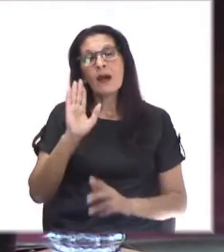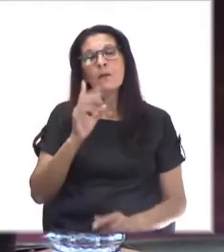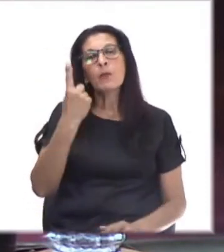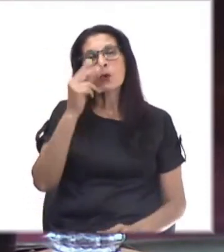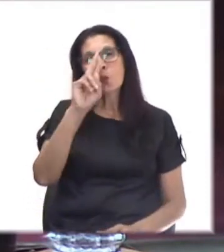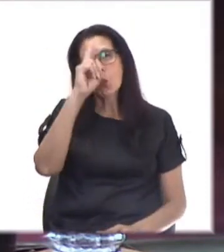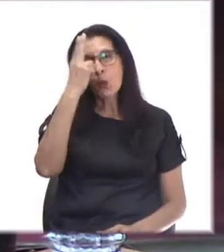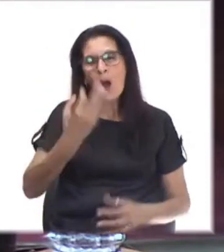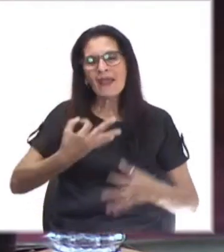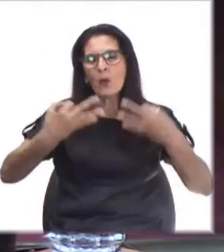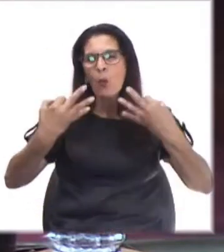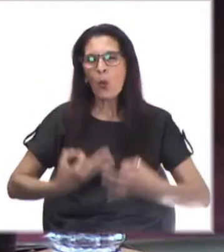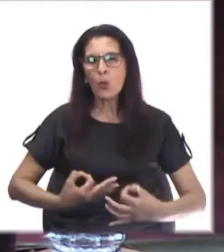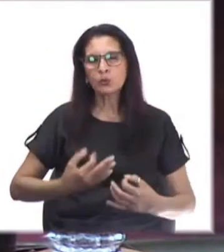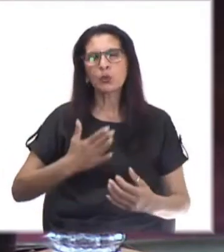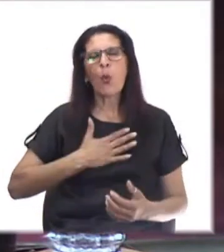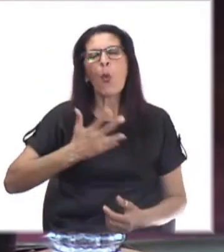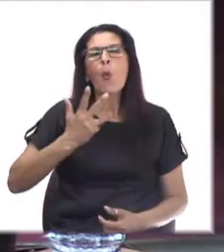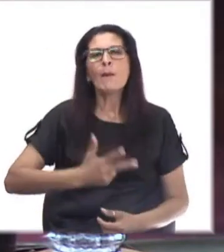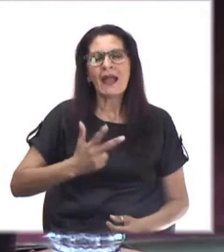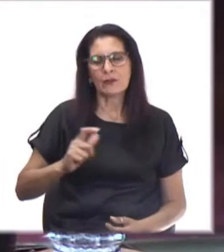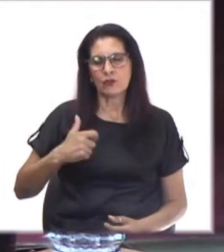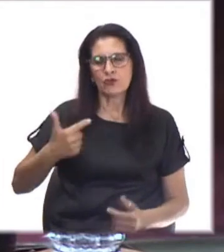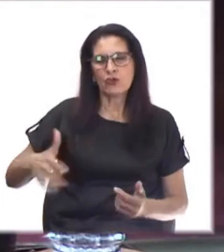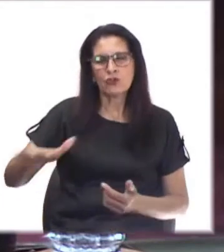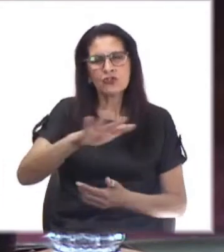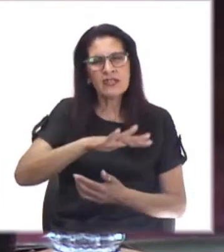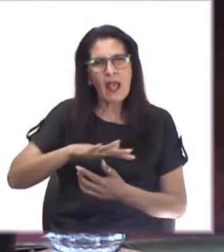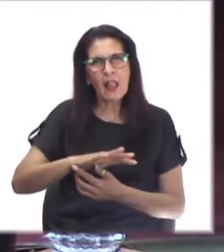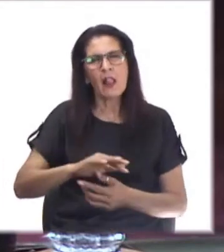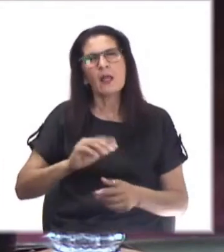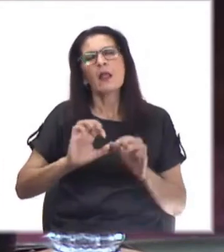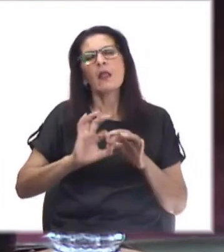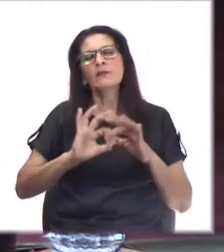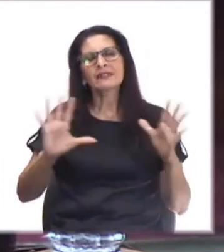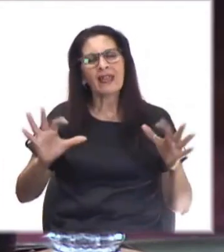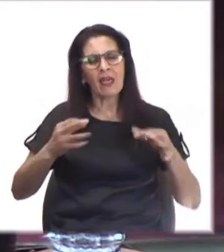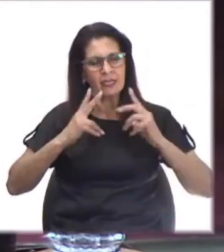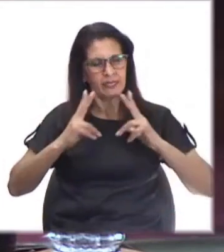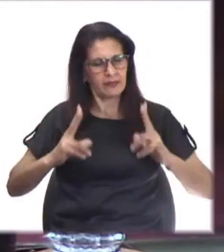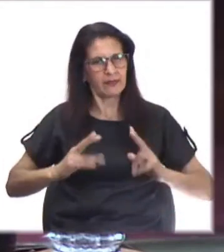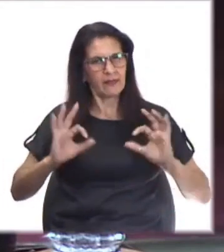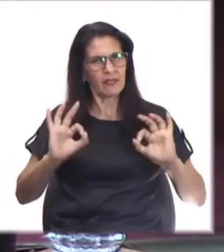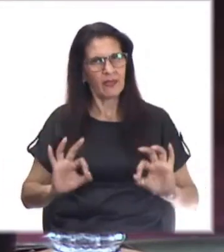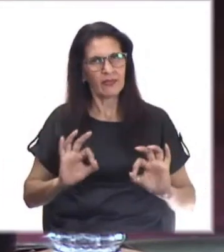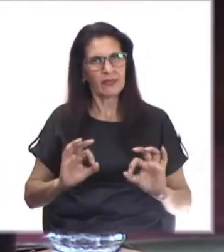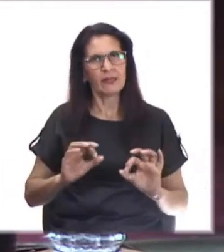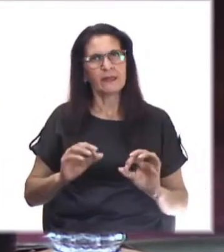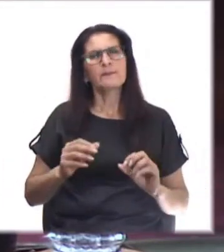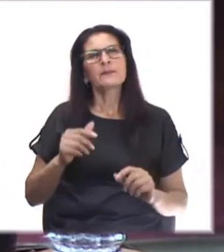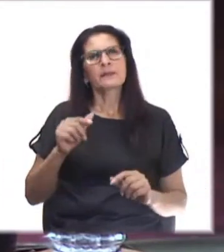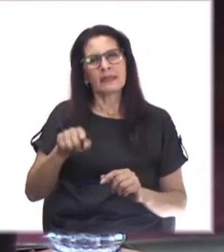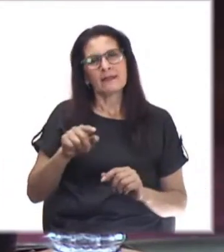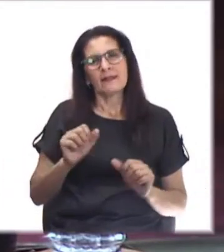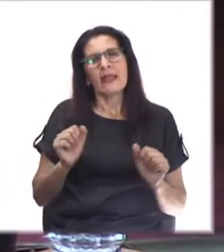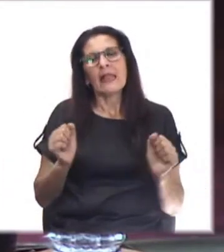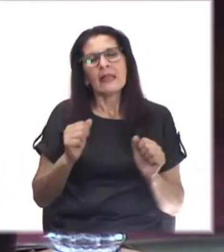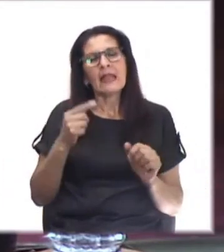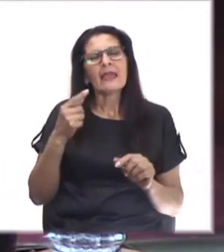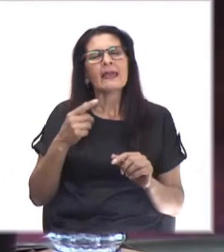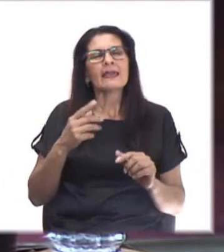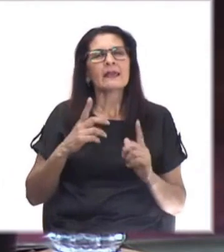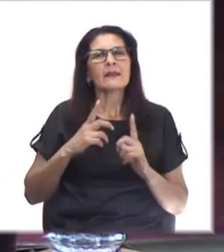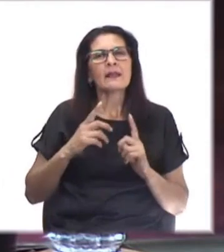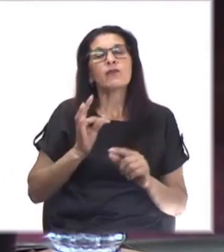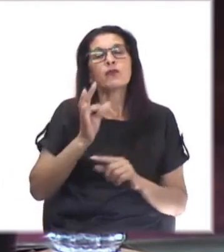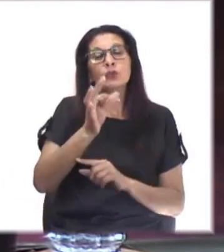humano, solidario, por un Uruguay social, con libertad, con dignidad. La esperanza vence al miedo. La promoción